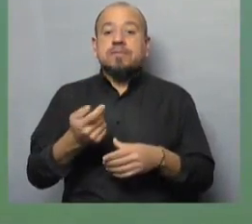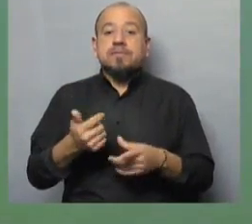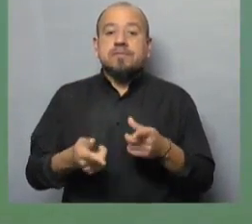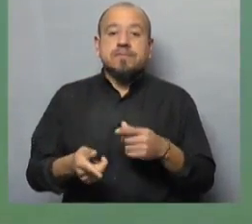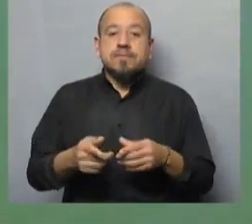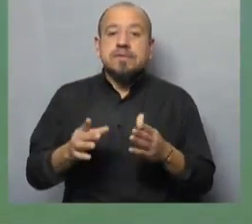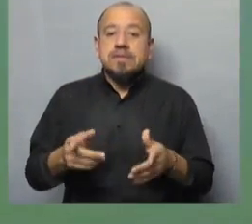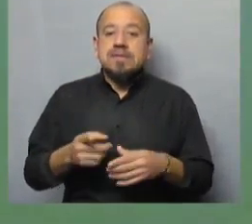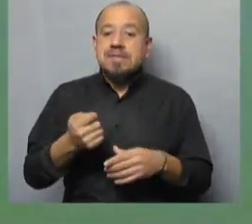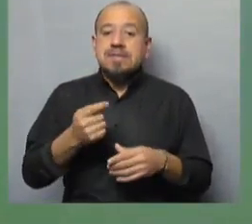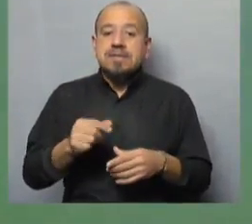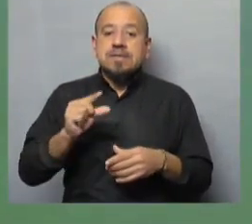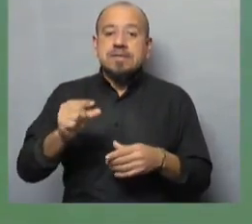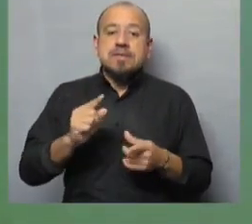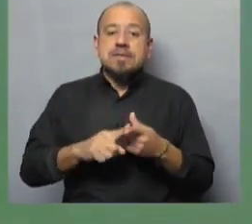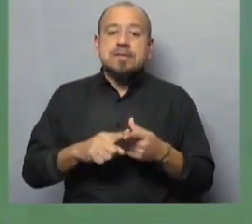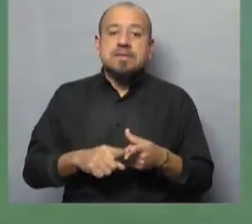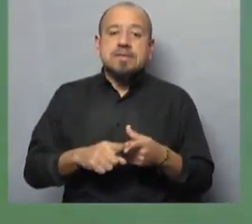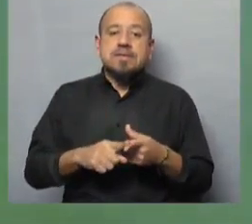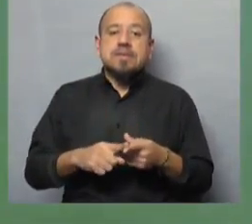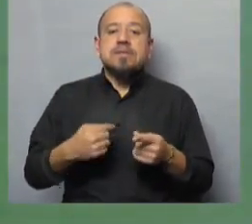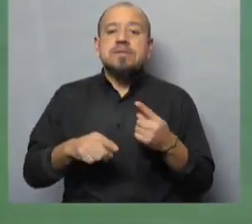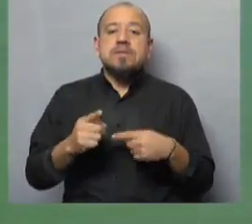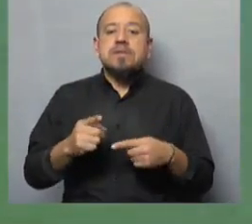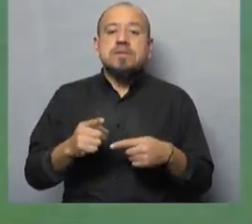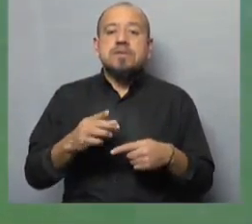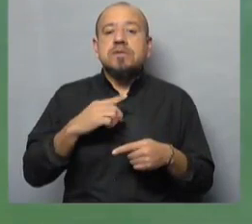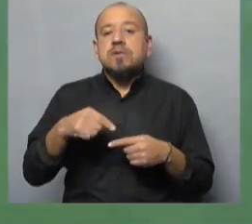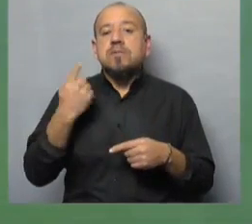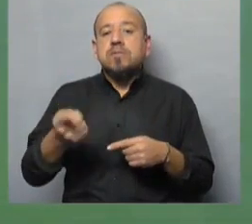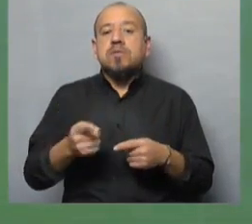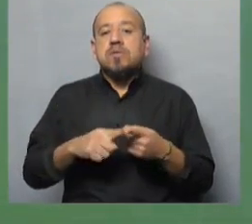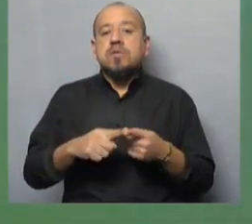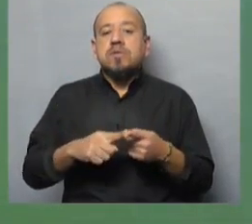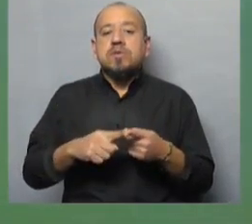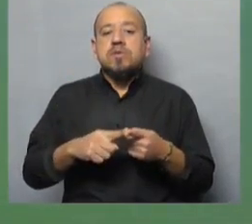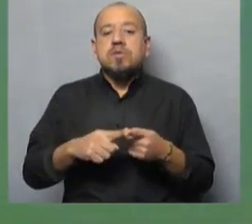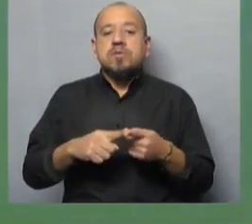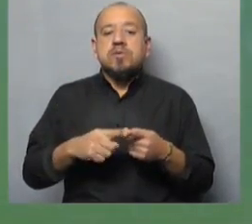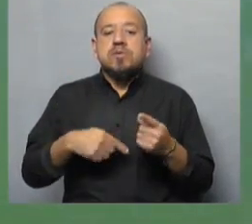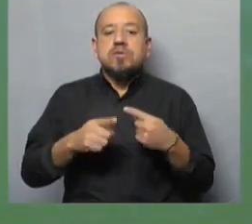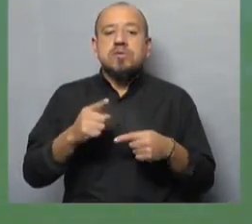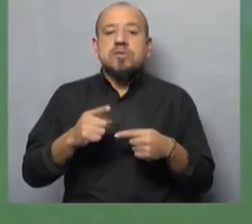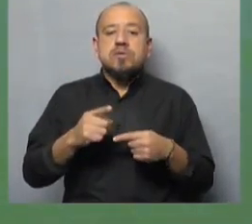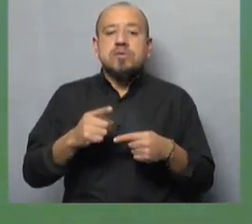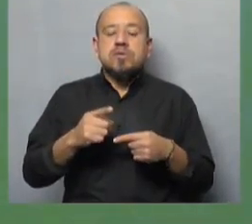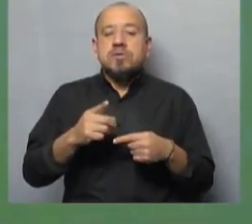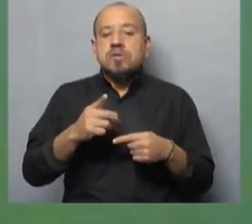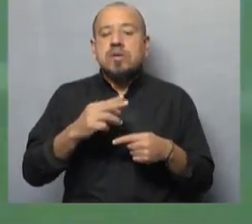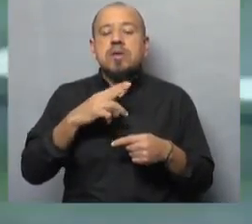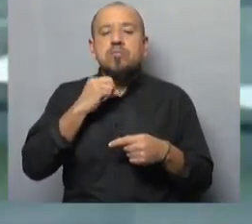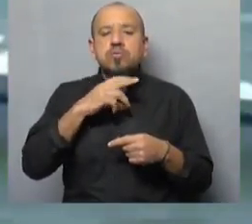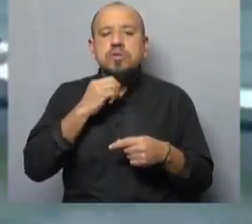pelo quedaron afuera de la medalla y bueno después tuvimos dos ligeros las chicas femenino que han